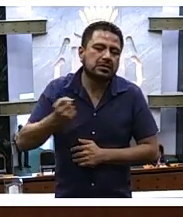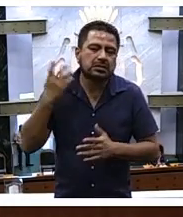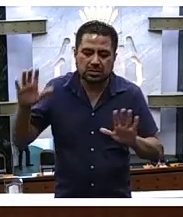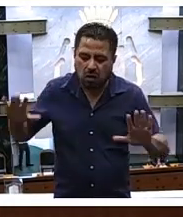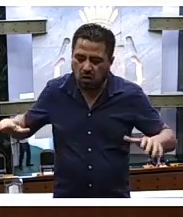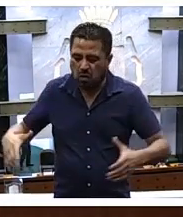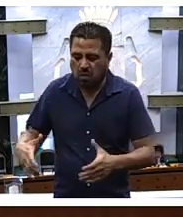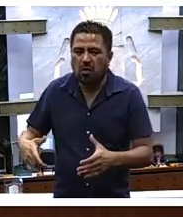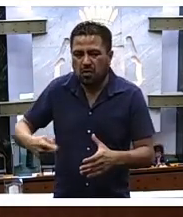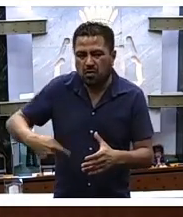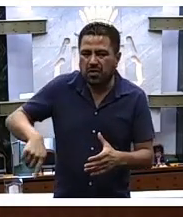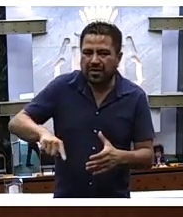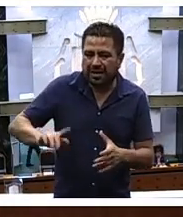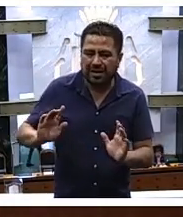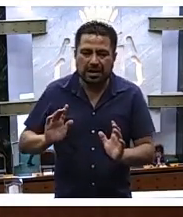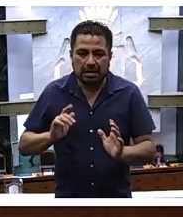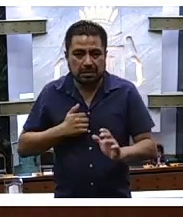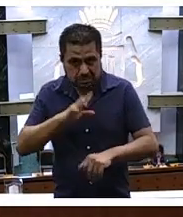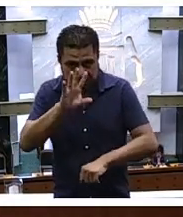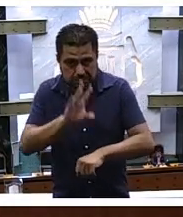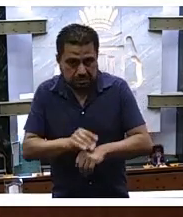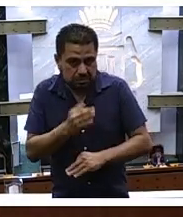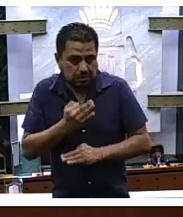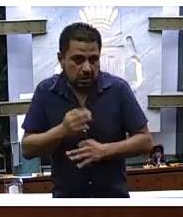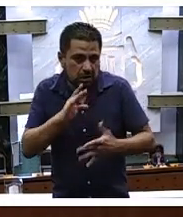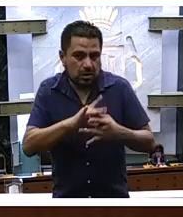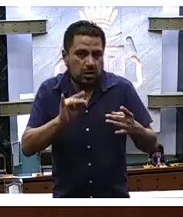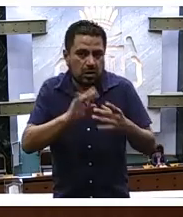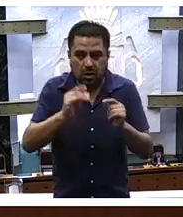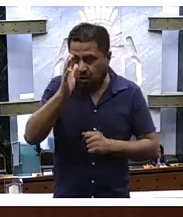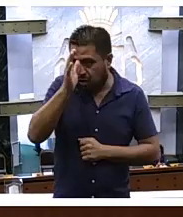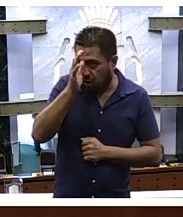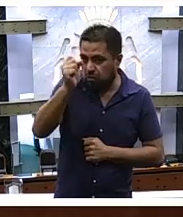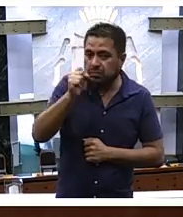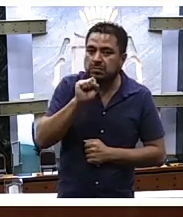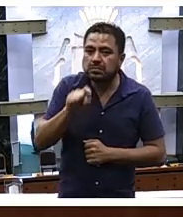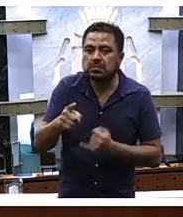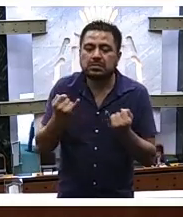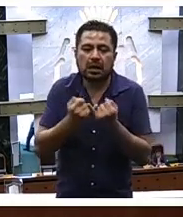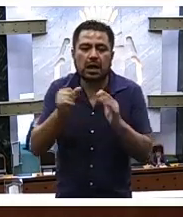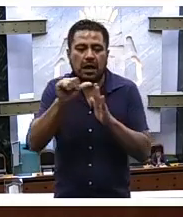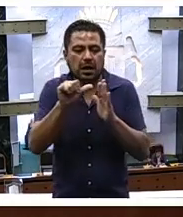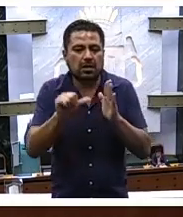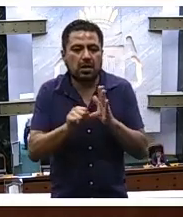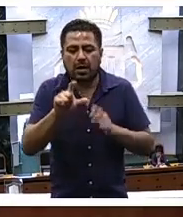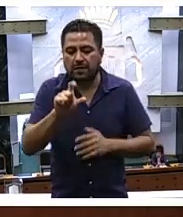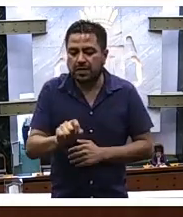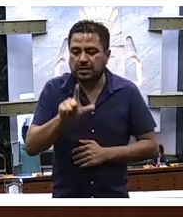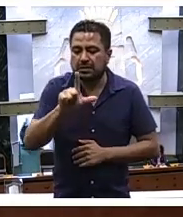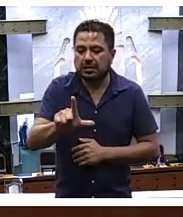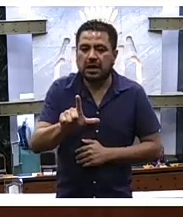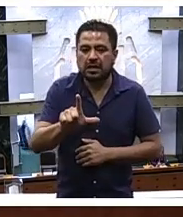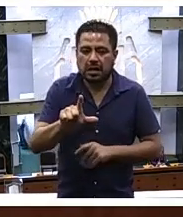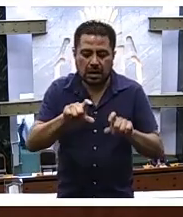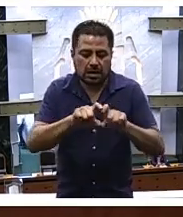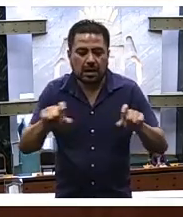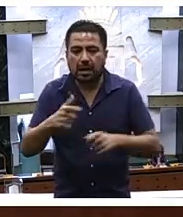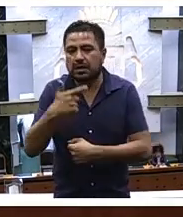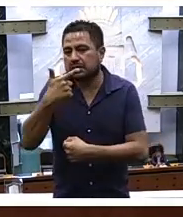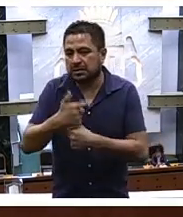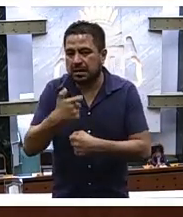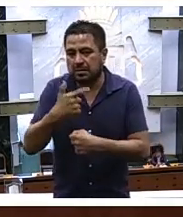Comunitaria, por lo que al respecto me permito citar el concepto que le da a la misma el artículo 27, fracción